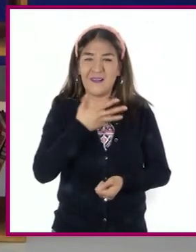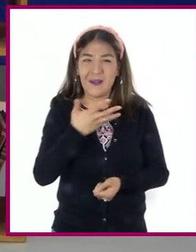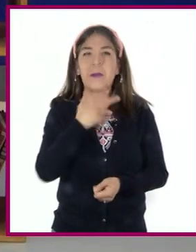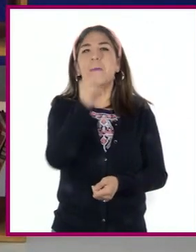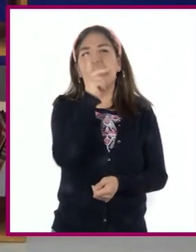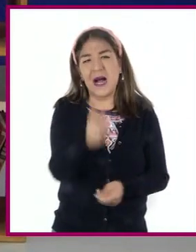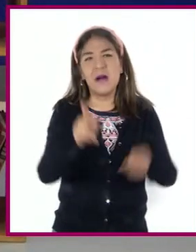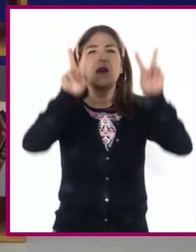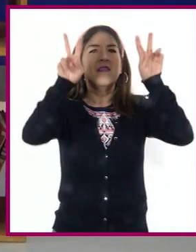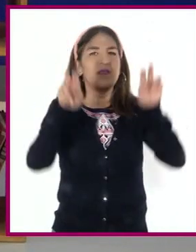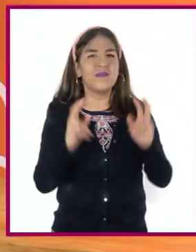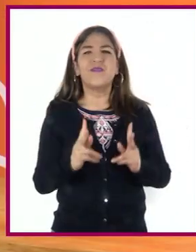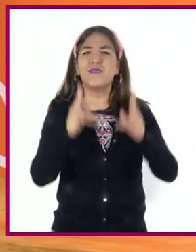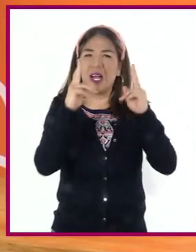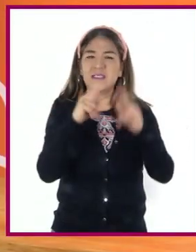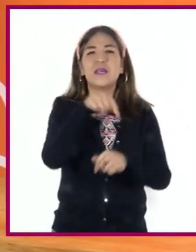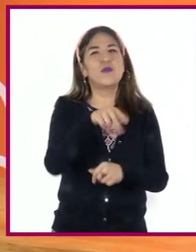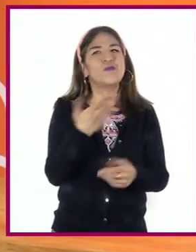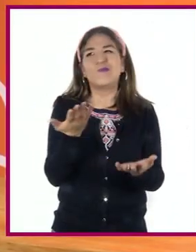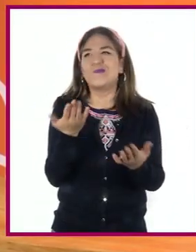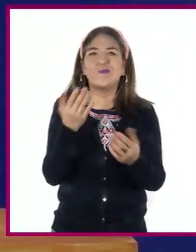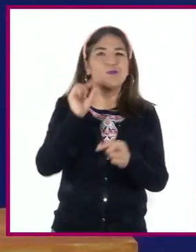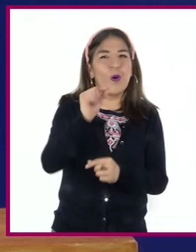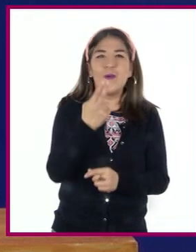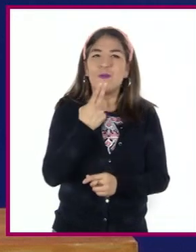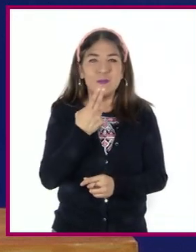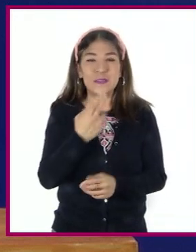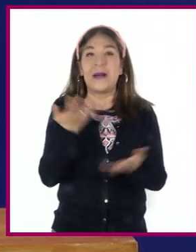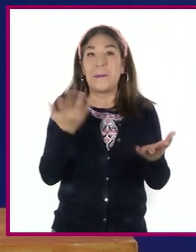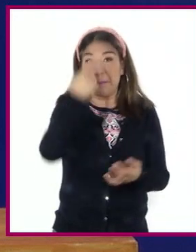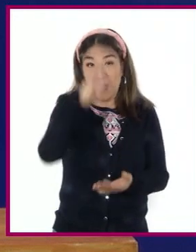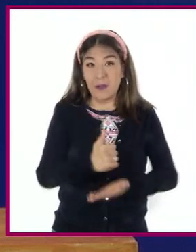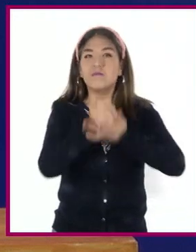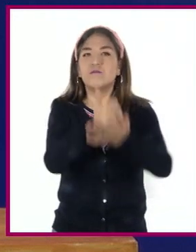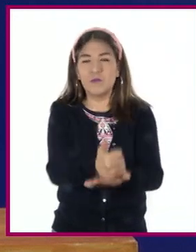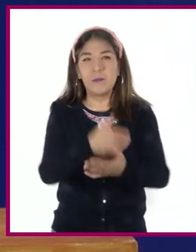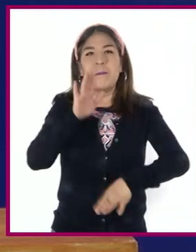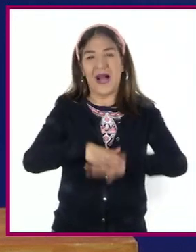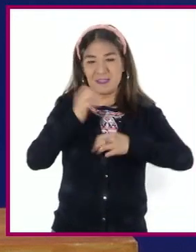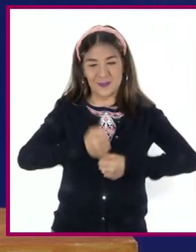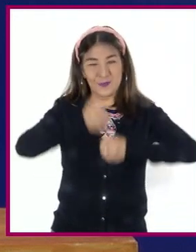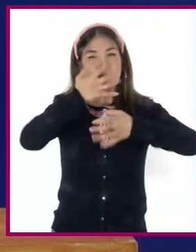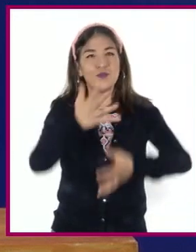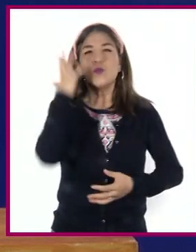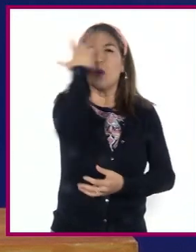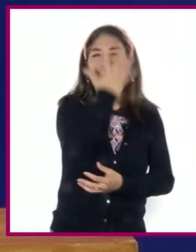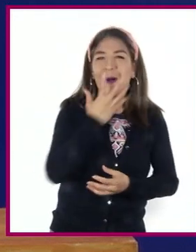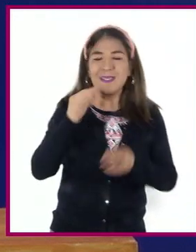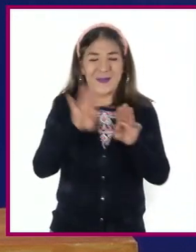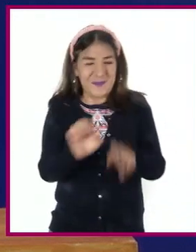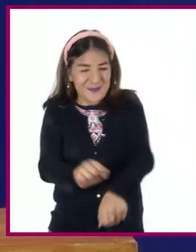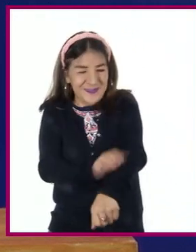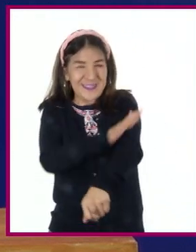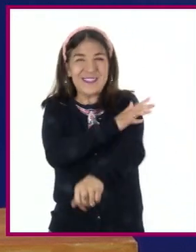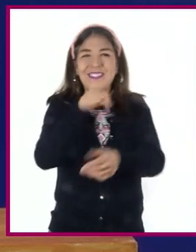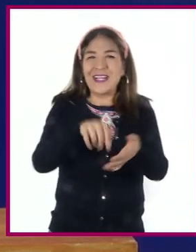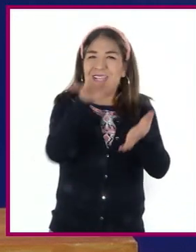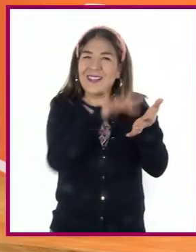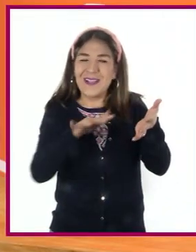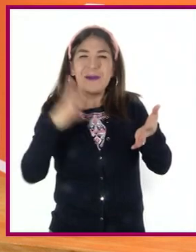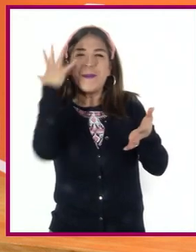xikihkuilo huan teipa xitlatzintoka. Kentzi ximokuatotoni, owelis tlen